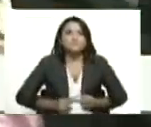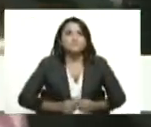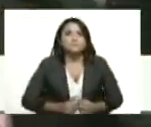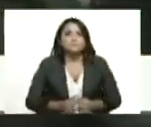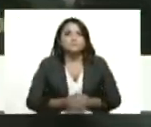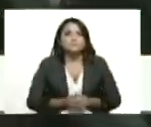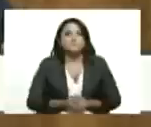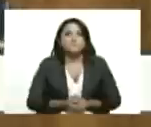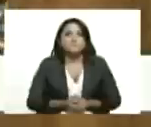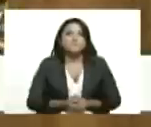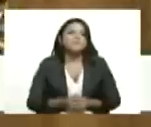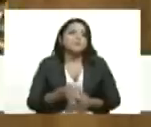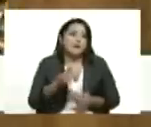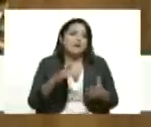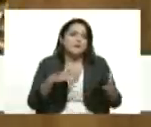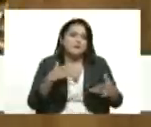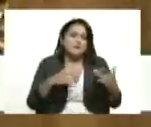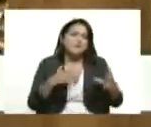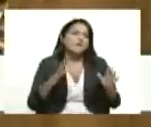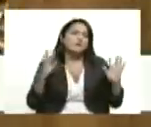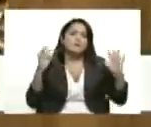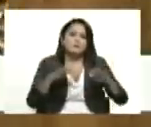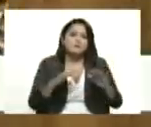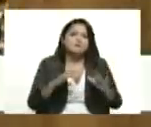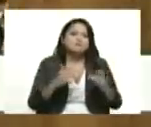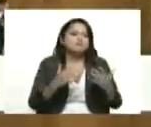se hace una audiencia,